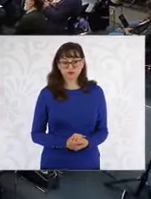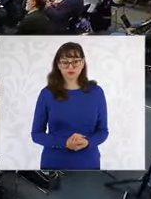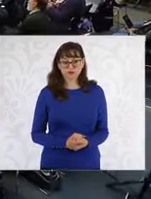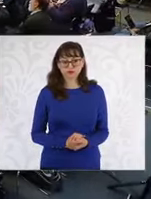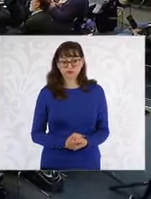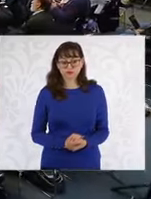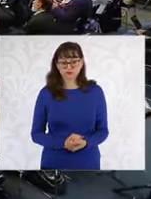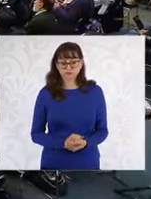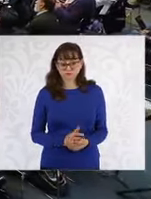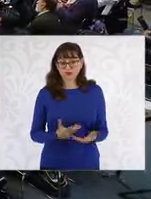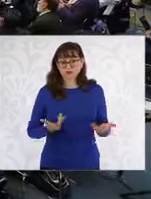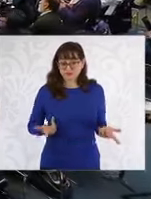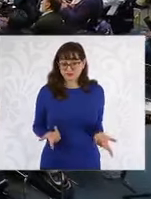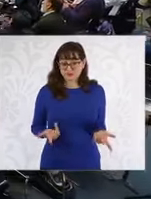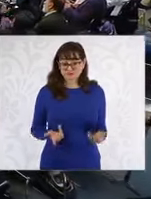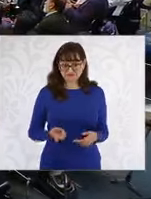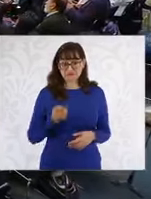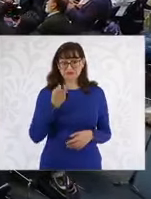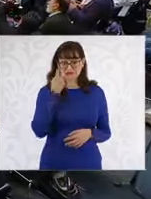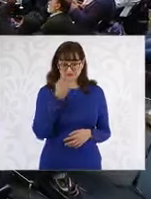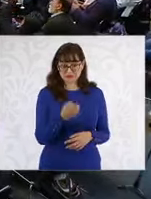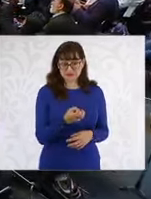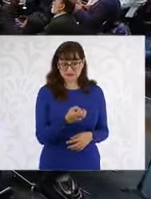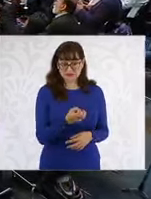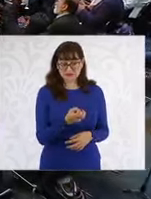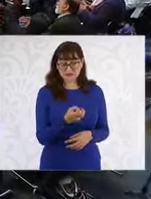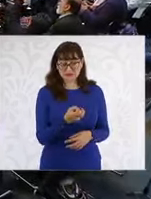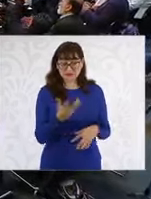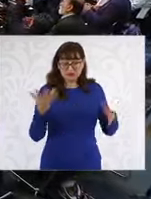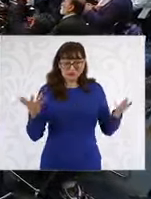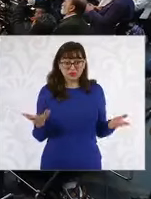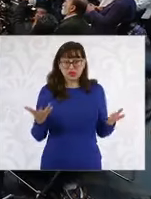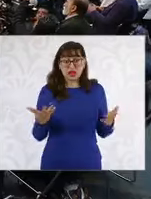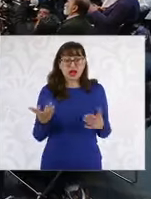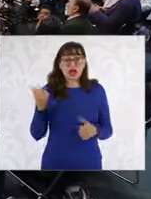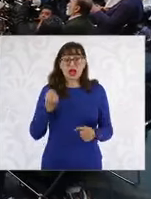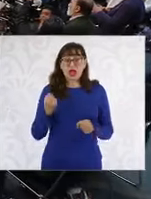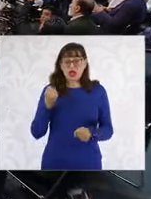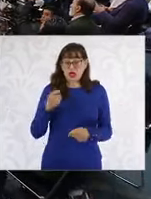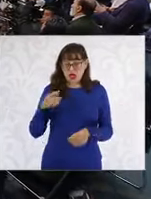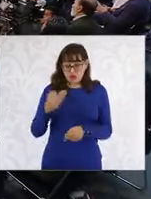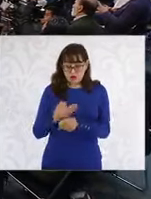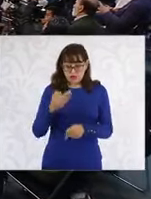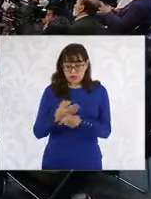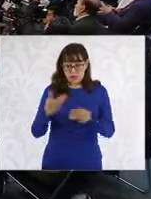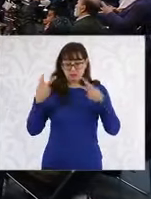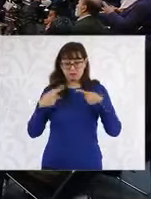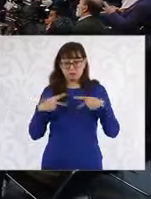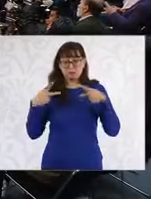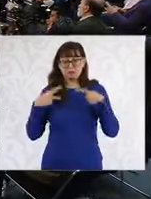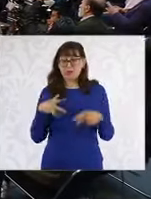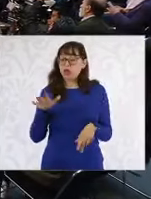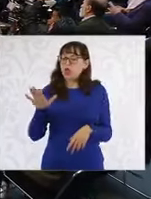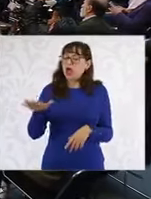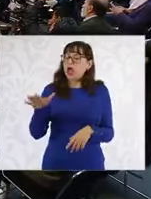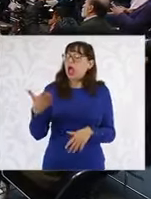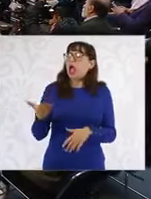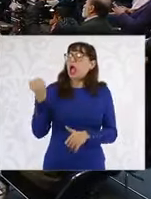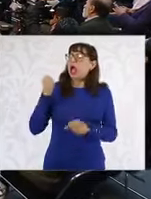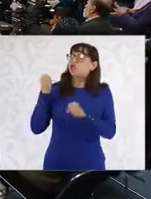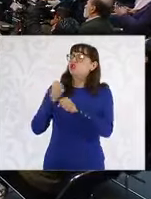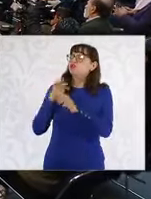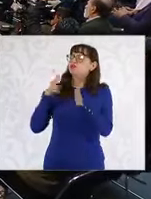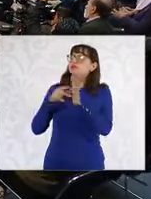o sea, esta es una encuesta que no es que le pregunten a la gente en el 2024, ¿cómo te sentías en el 17?